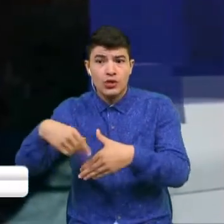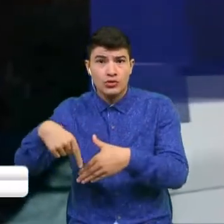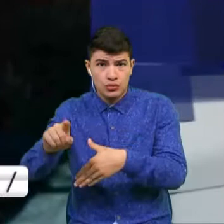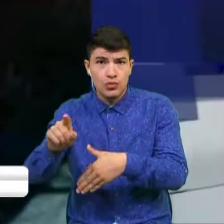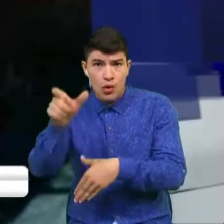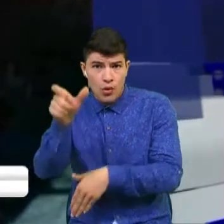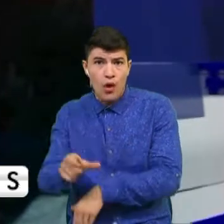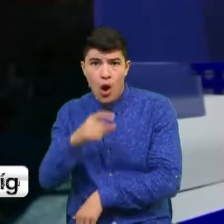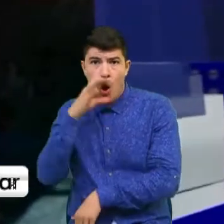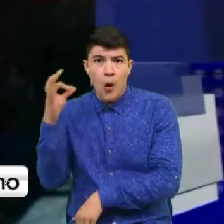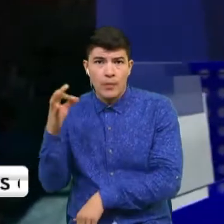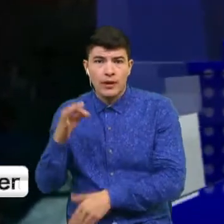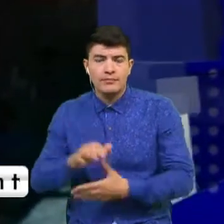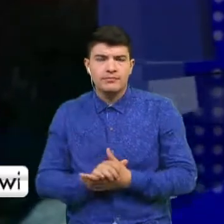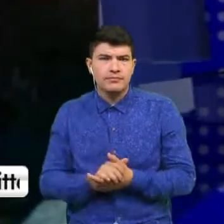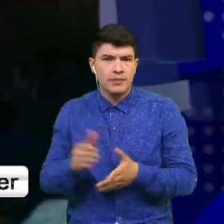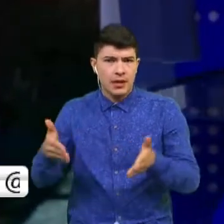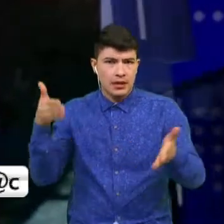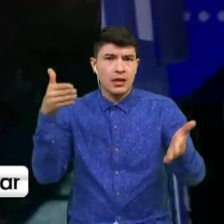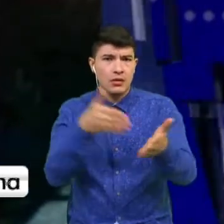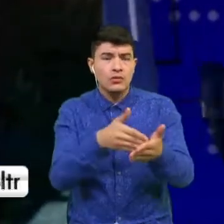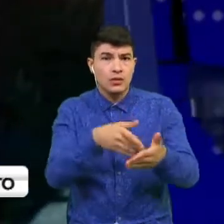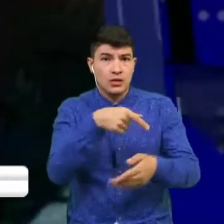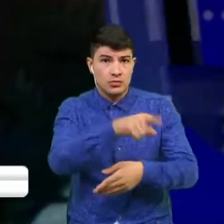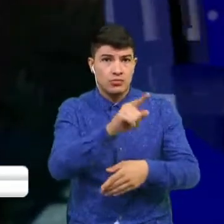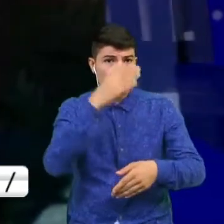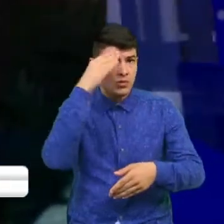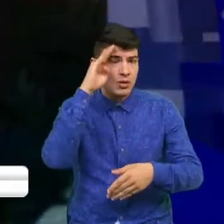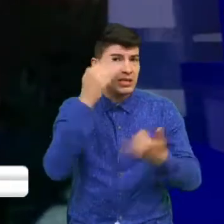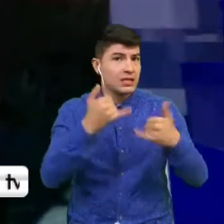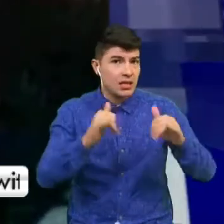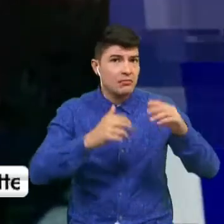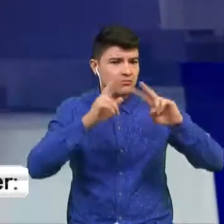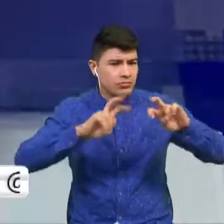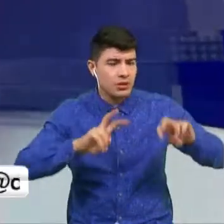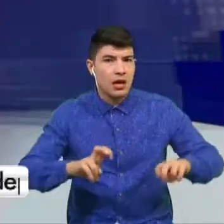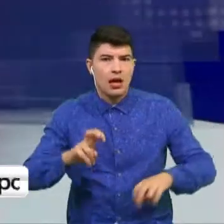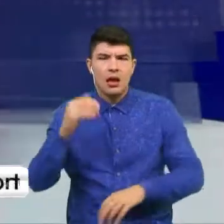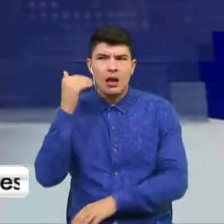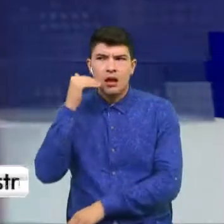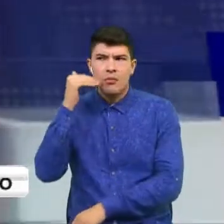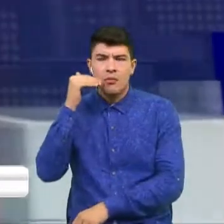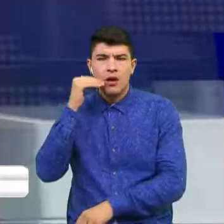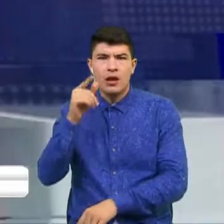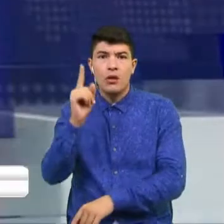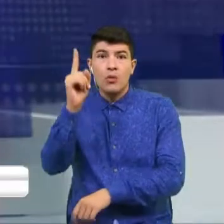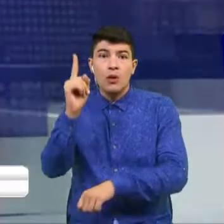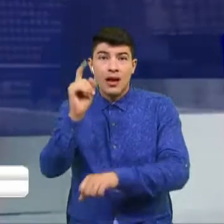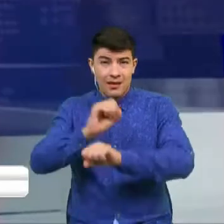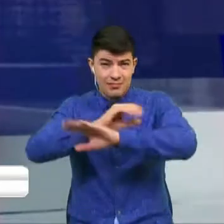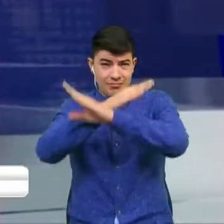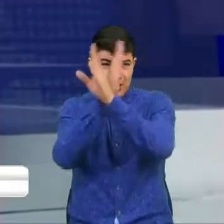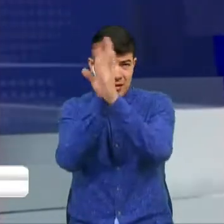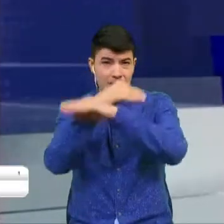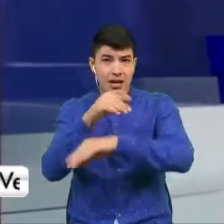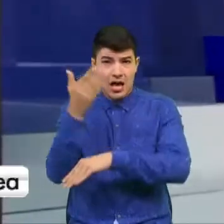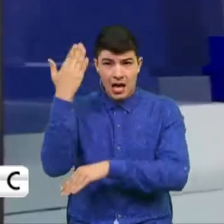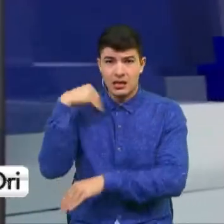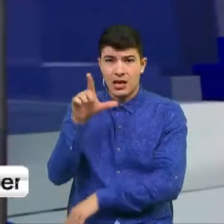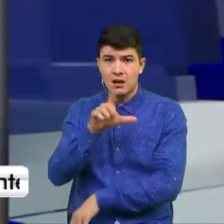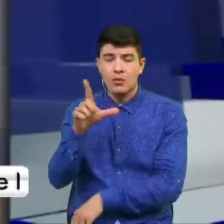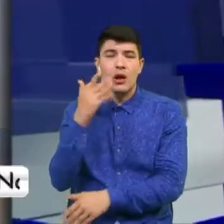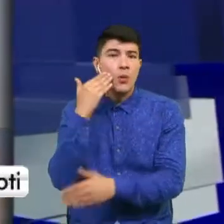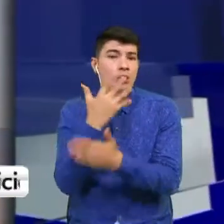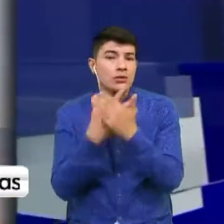localidad. Según la denuncia puesta en manos de las autoridades, la mujer fue abordada hacia la 1 de la mañana del pasado lunes cuando salía